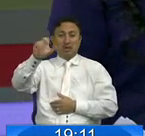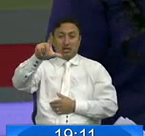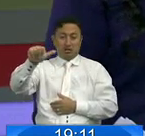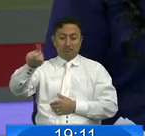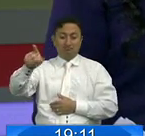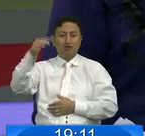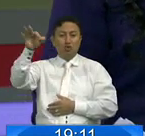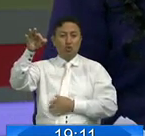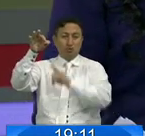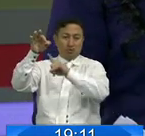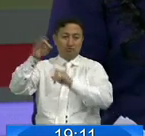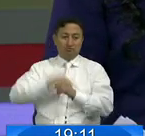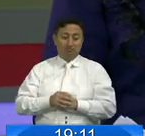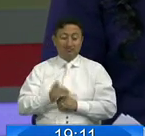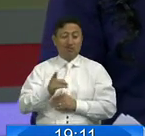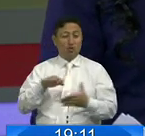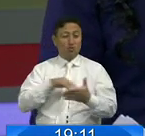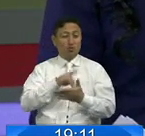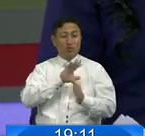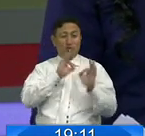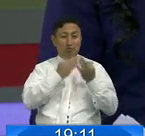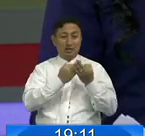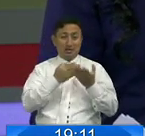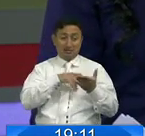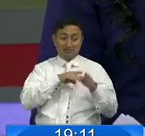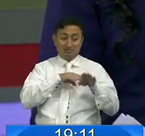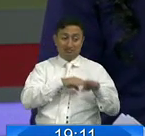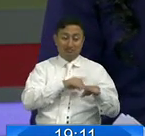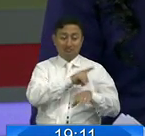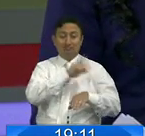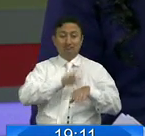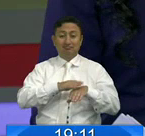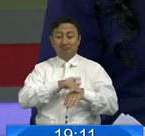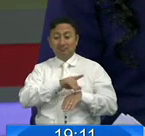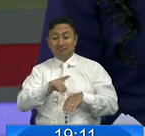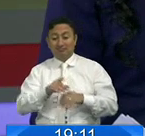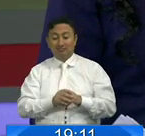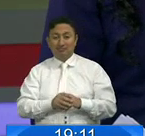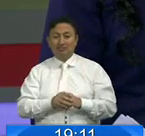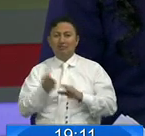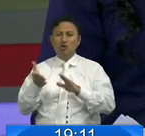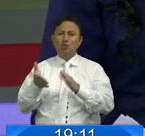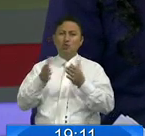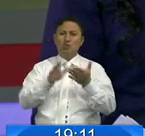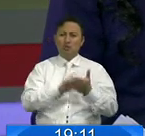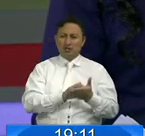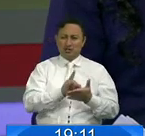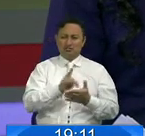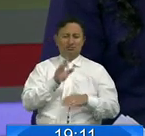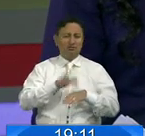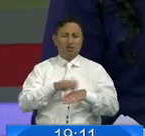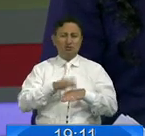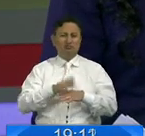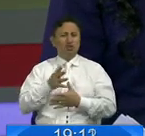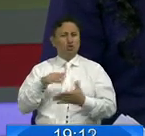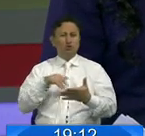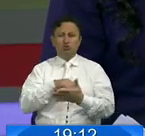documento refuerza las sospechas de la familia sobre los intereses ocultos detrás del escabroso crimen ocurrido en el